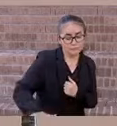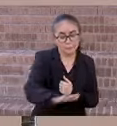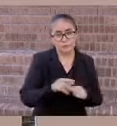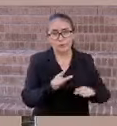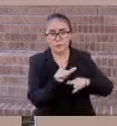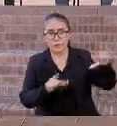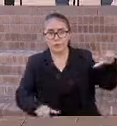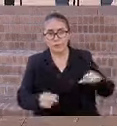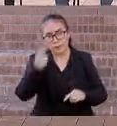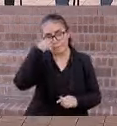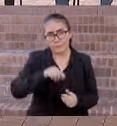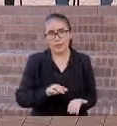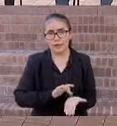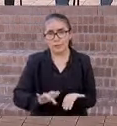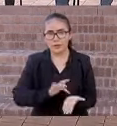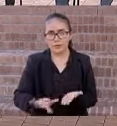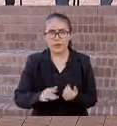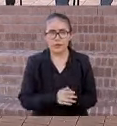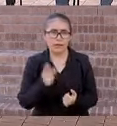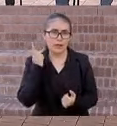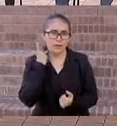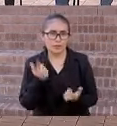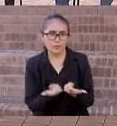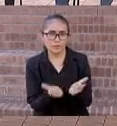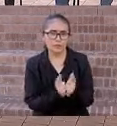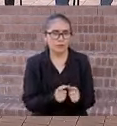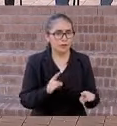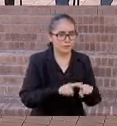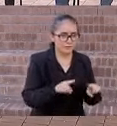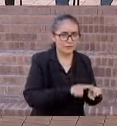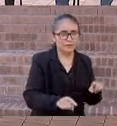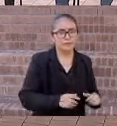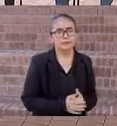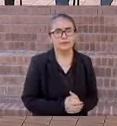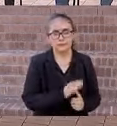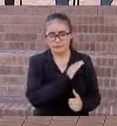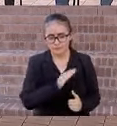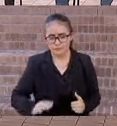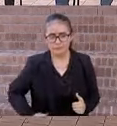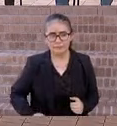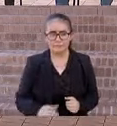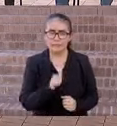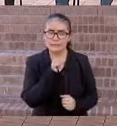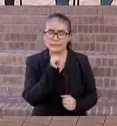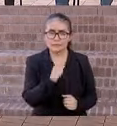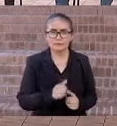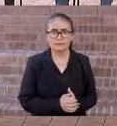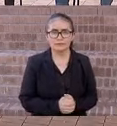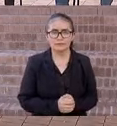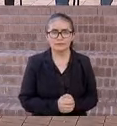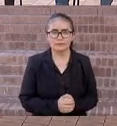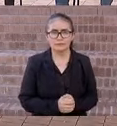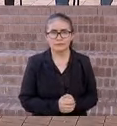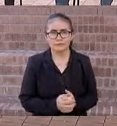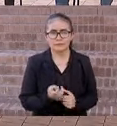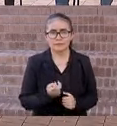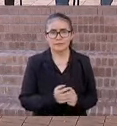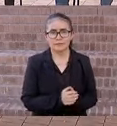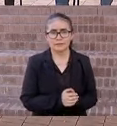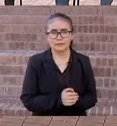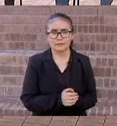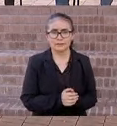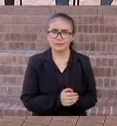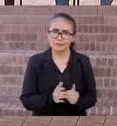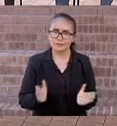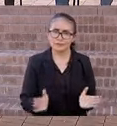para apoyar a partidos oa candidatos nada de estar acarreando gente